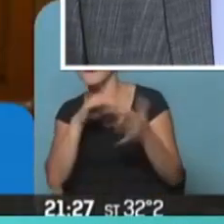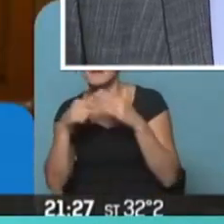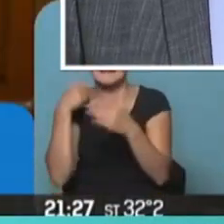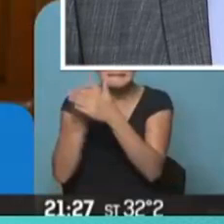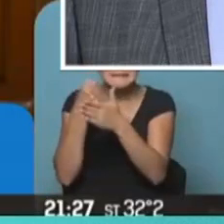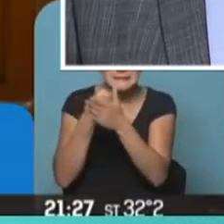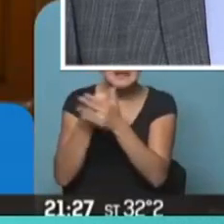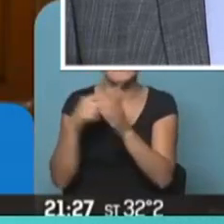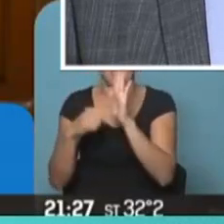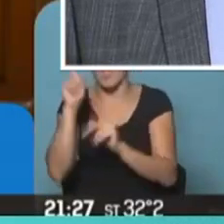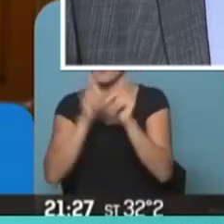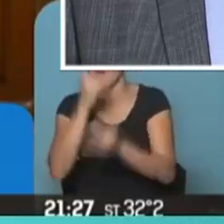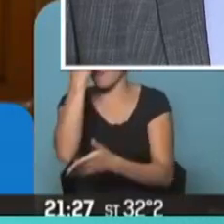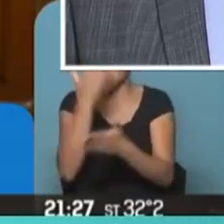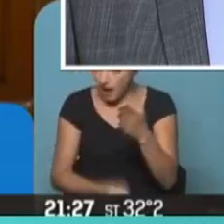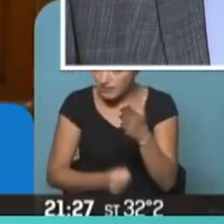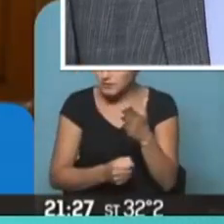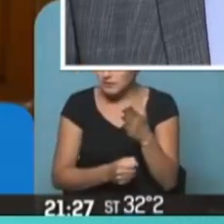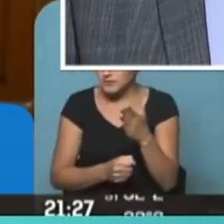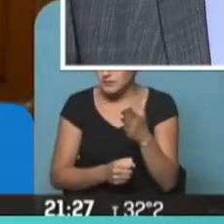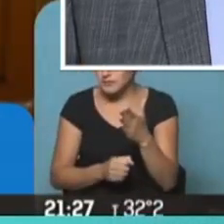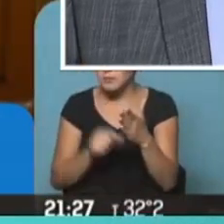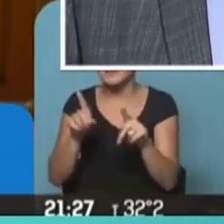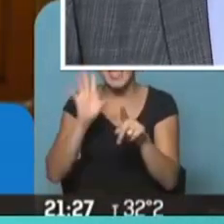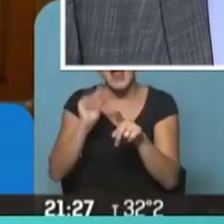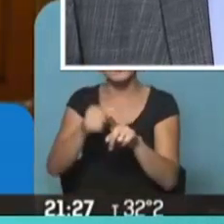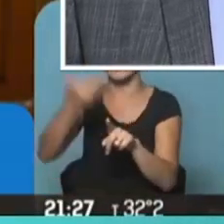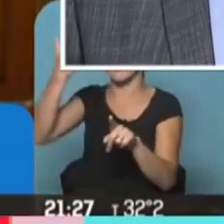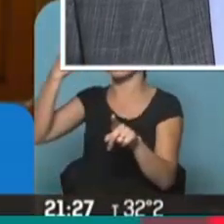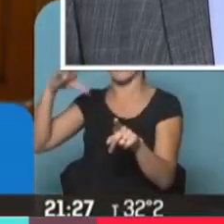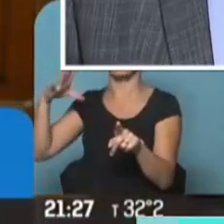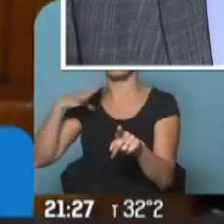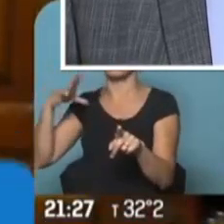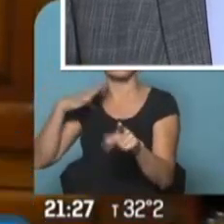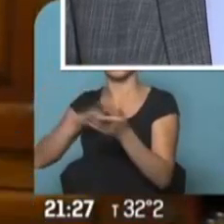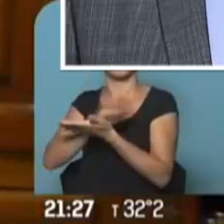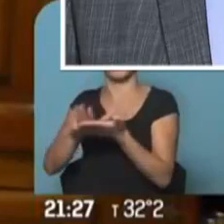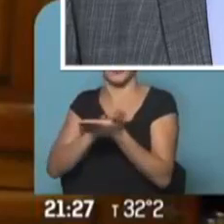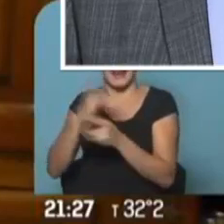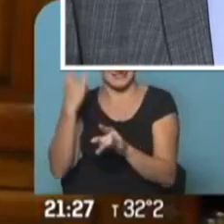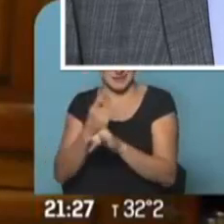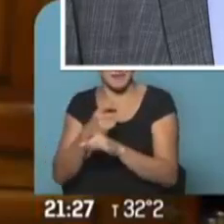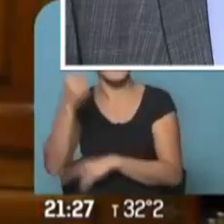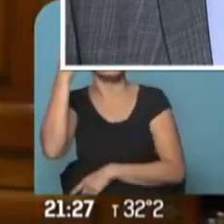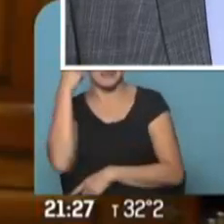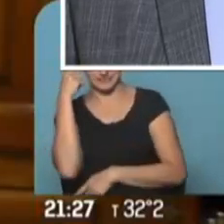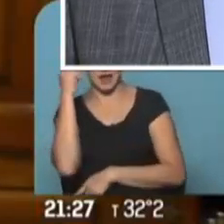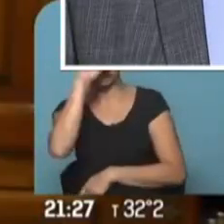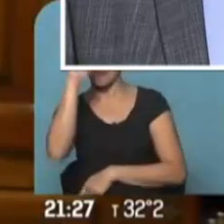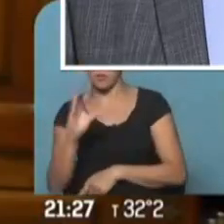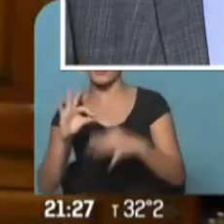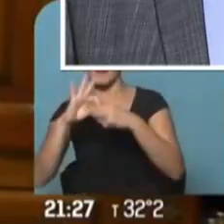afianzamiento lleva adelante algo que tiene que ver con una deuda pendiente hacer de la república y de la democracia